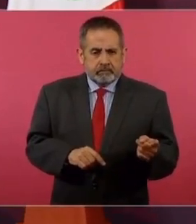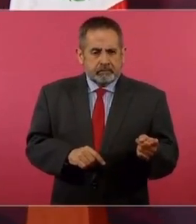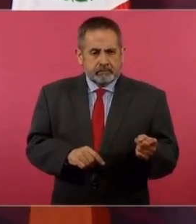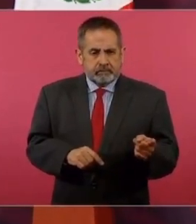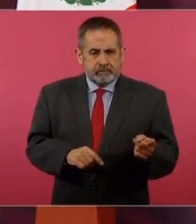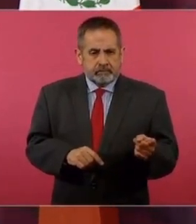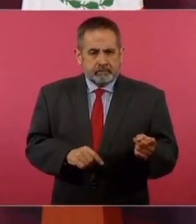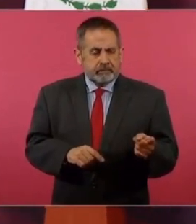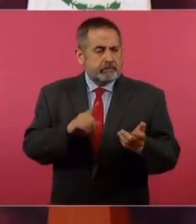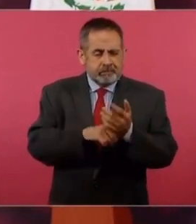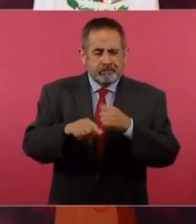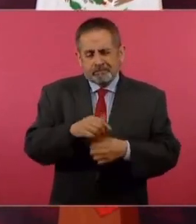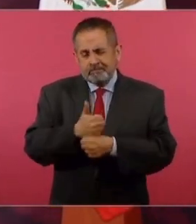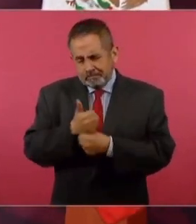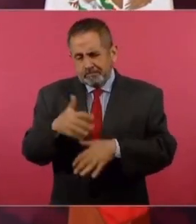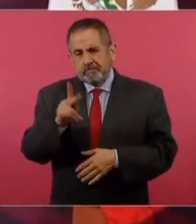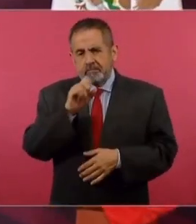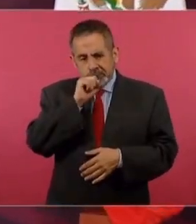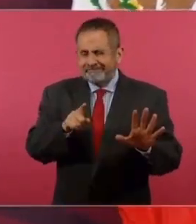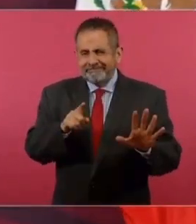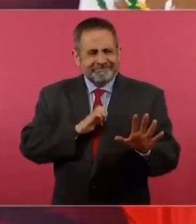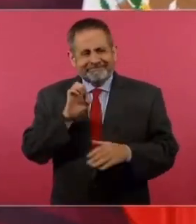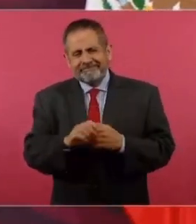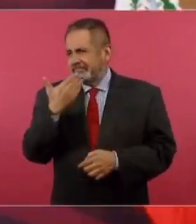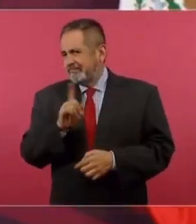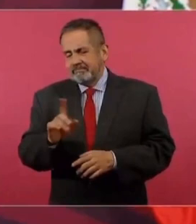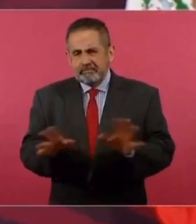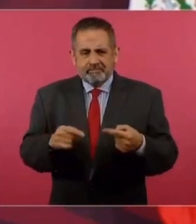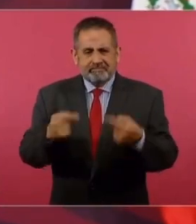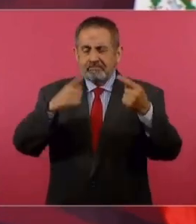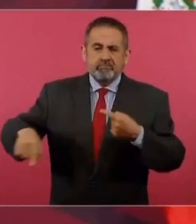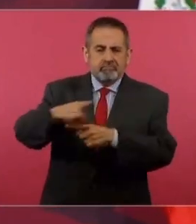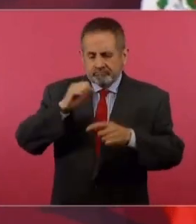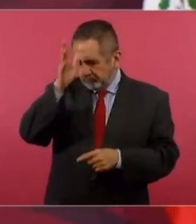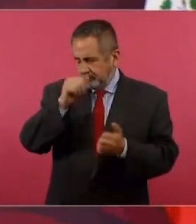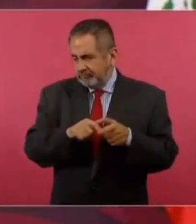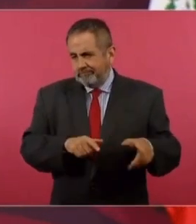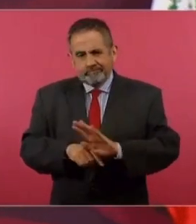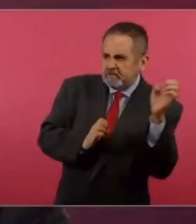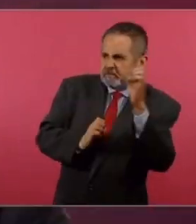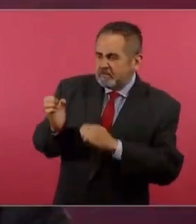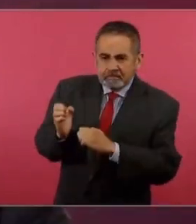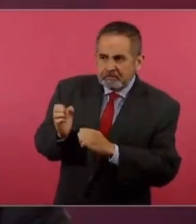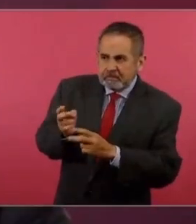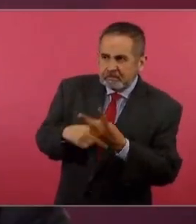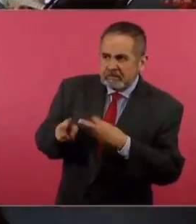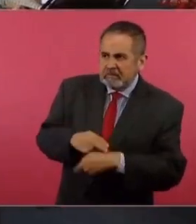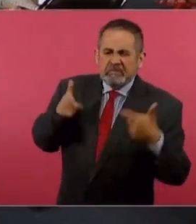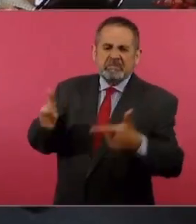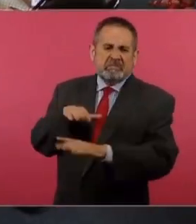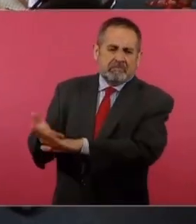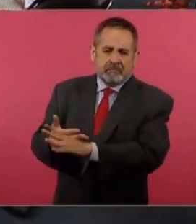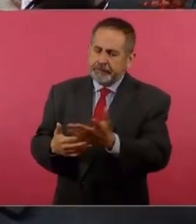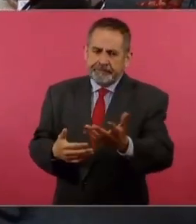desde luego produce mucho dolor pero también mucho repudio de todos de la sociedad eso no